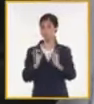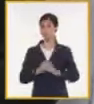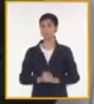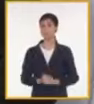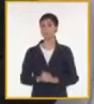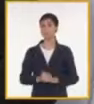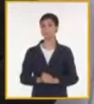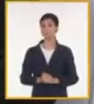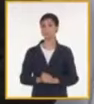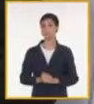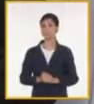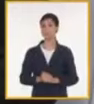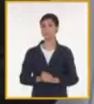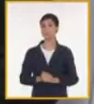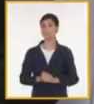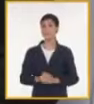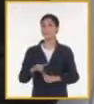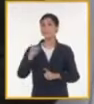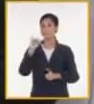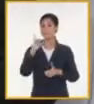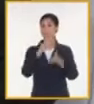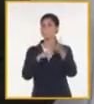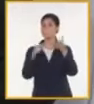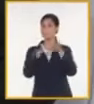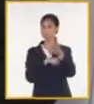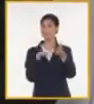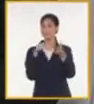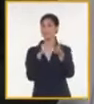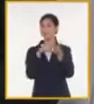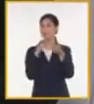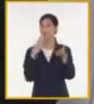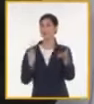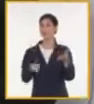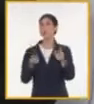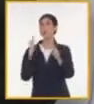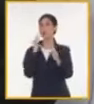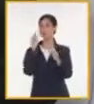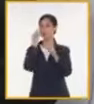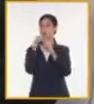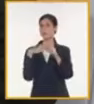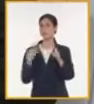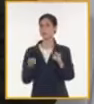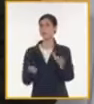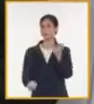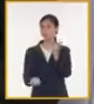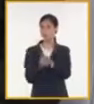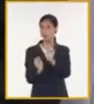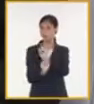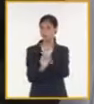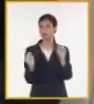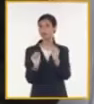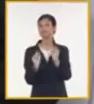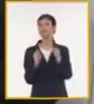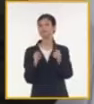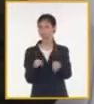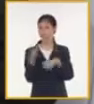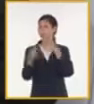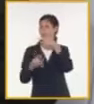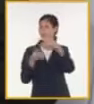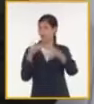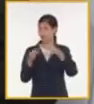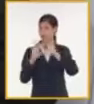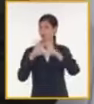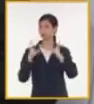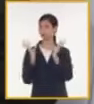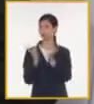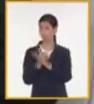todas ellas se trató el tema relacionado con el contraterrorismo y se han realizado cinco encuentros técnicos independientemente de